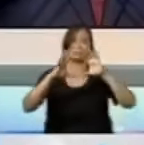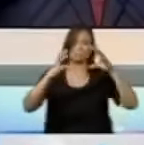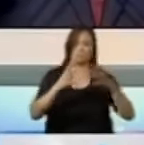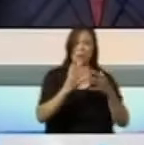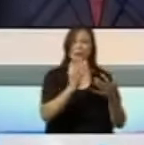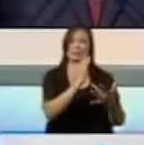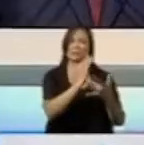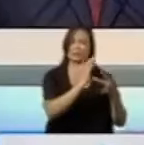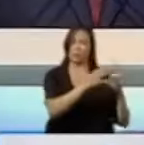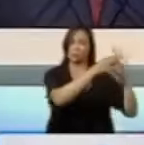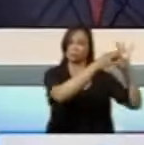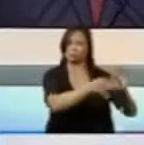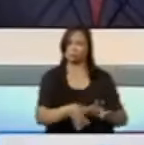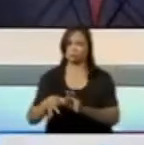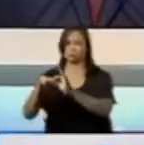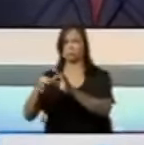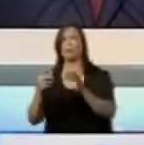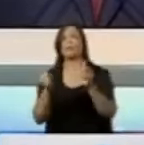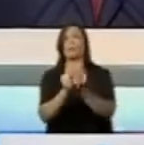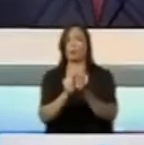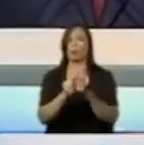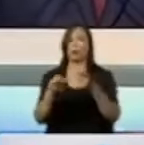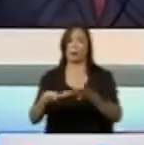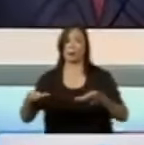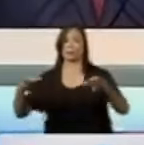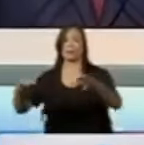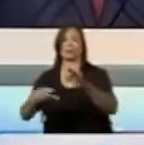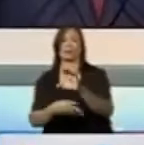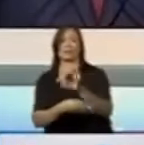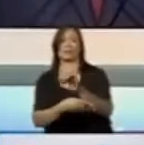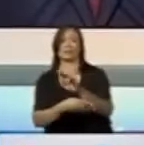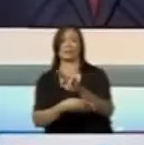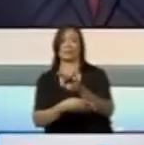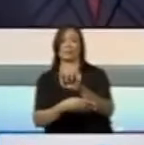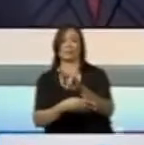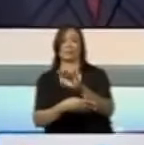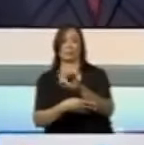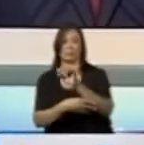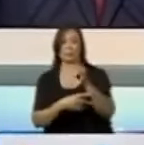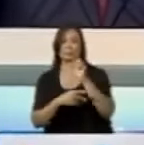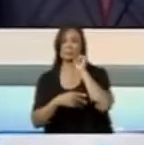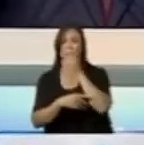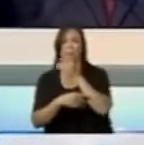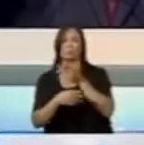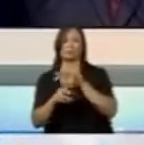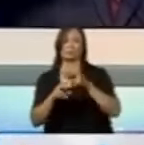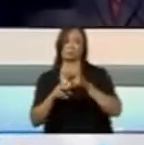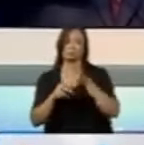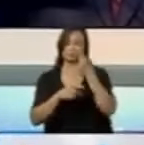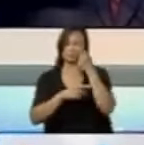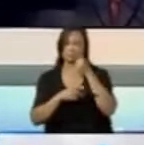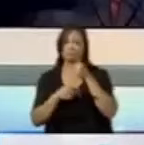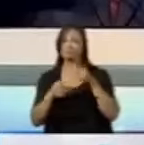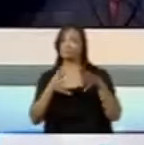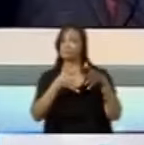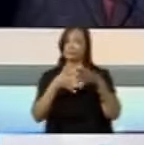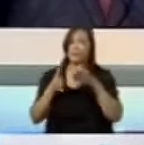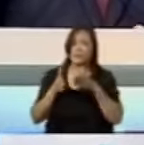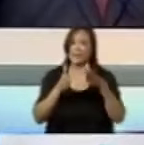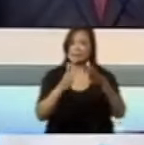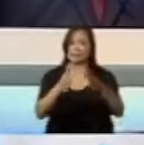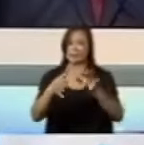ecosistema tecnológico que se planteó conjuntamente con el Parque Cibernético de Santo Domingo para construir el Corredor Tecnológico de las